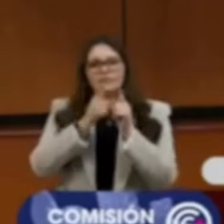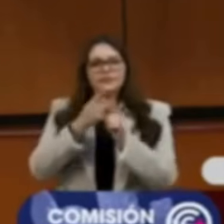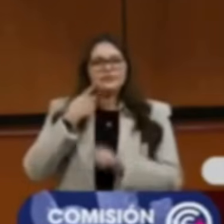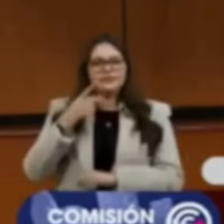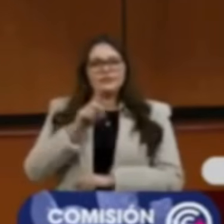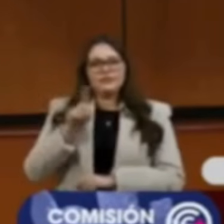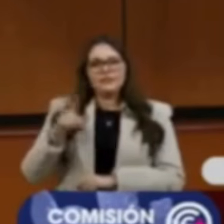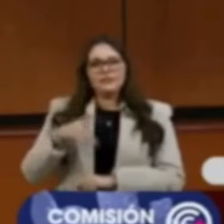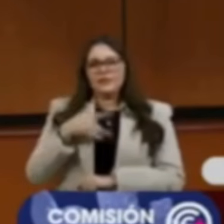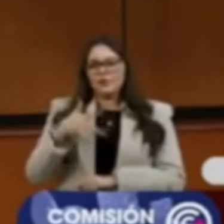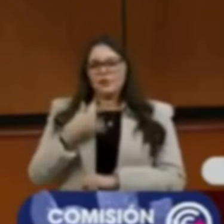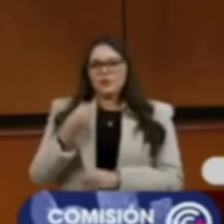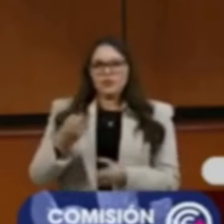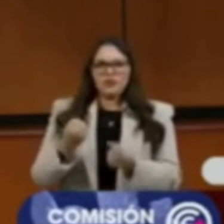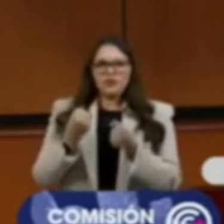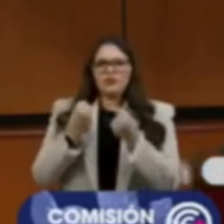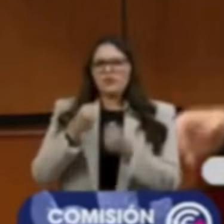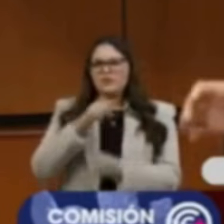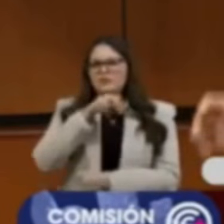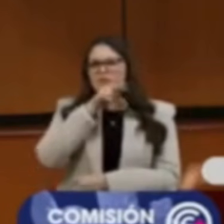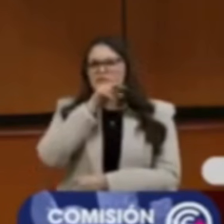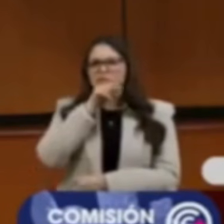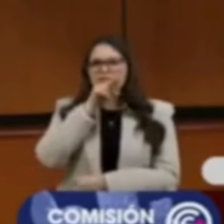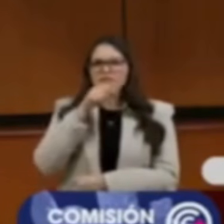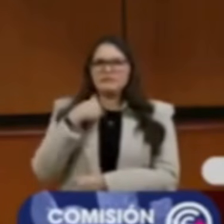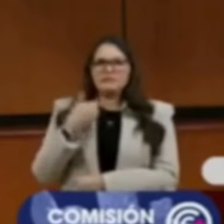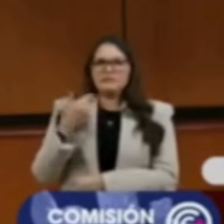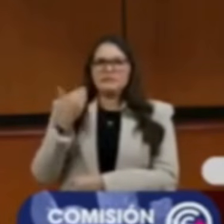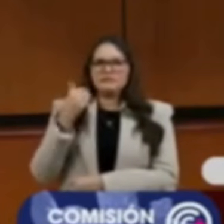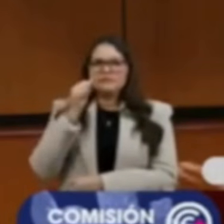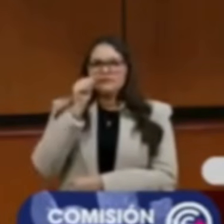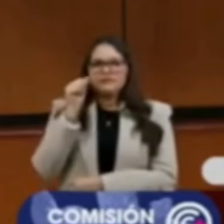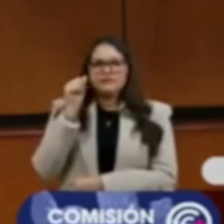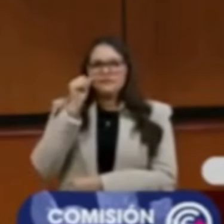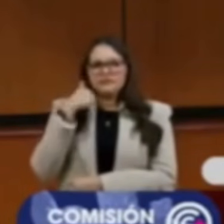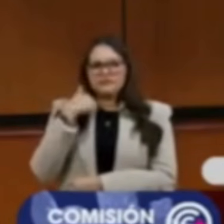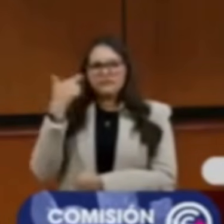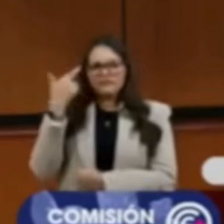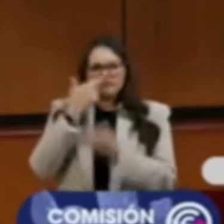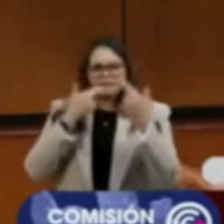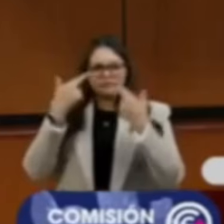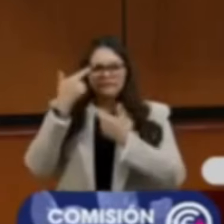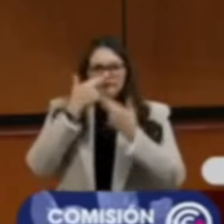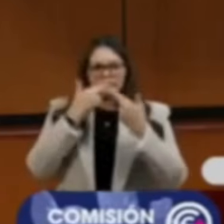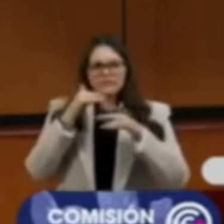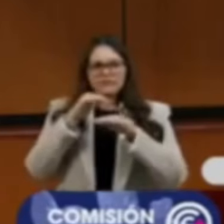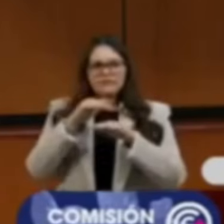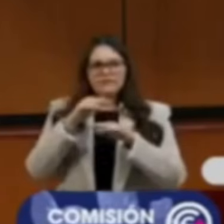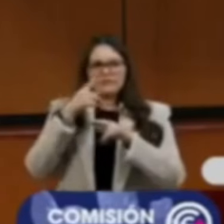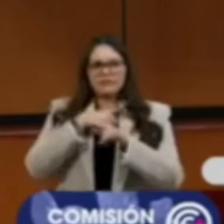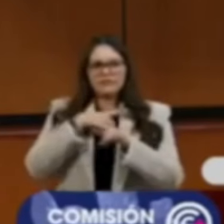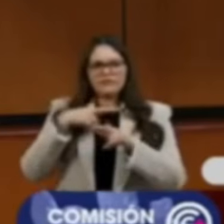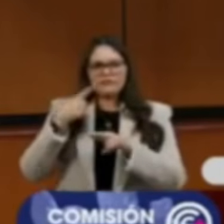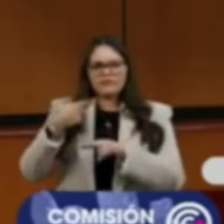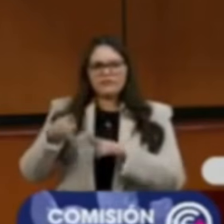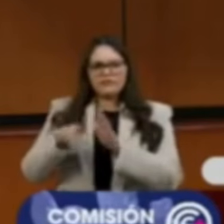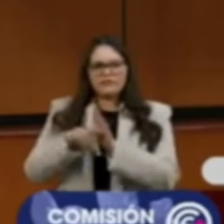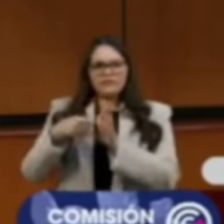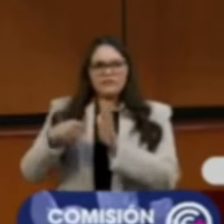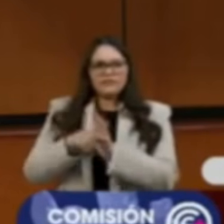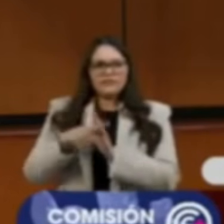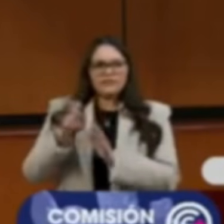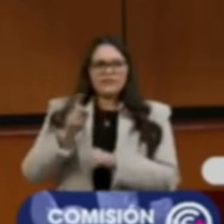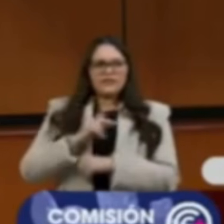suma preocupación. Hasta me encontré ayer que me puse a revisar los datos en la Gaceta Parlamentaria, que